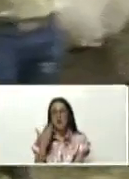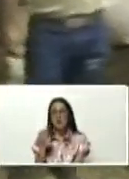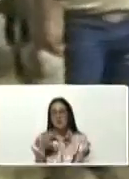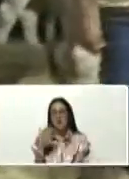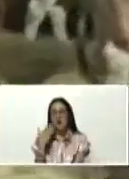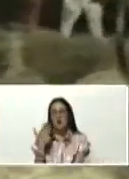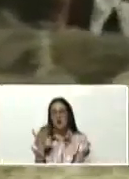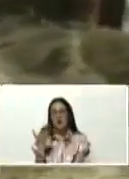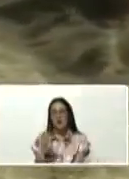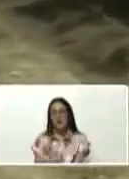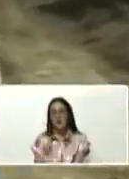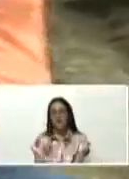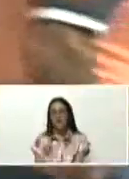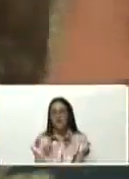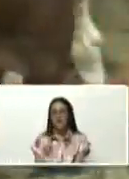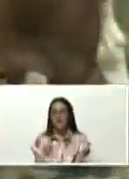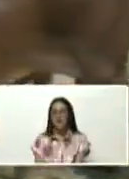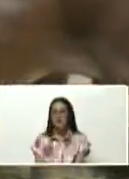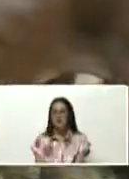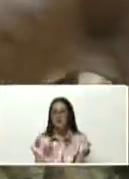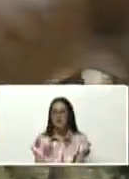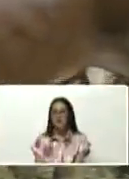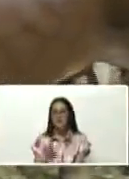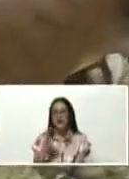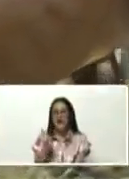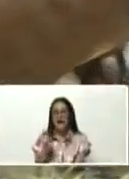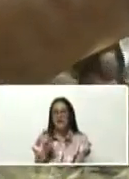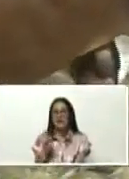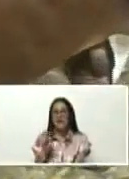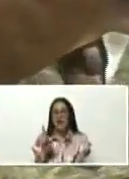de la ganadería. La Catalda. La Catalda.